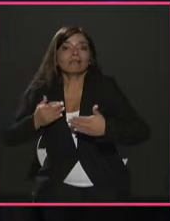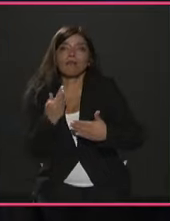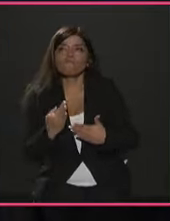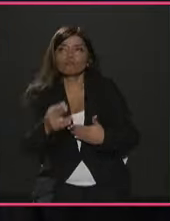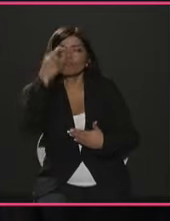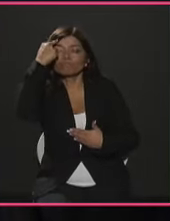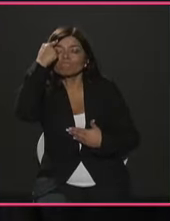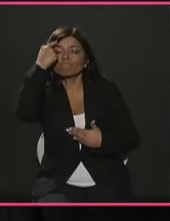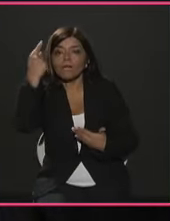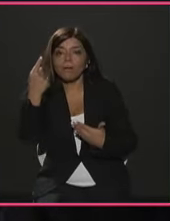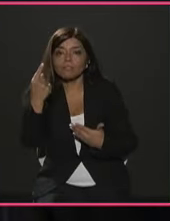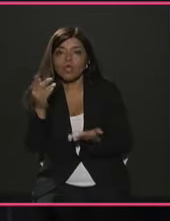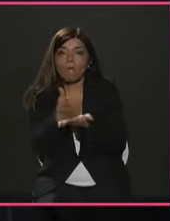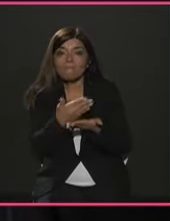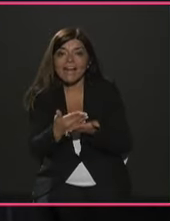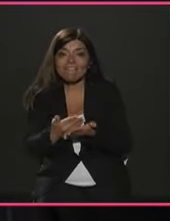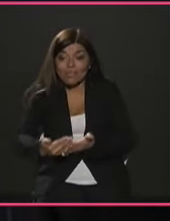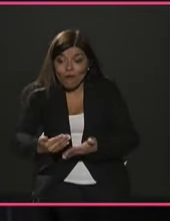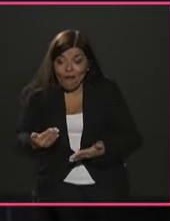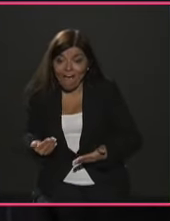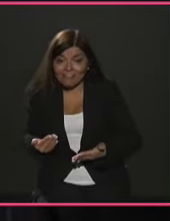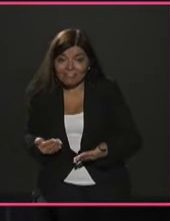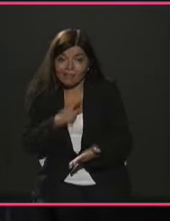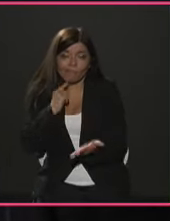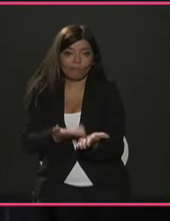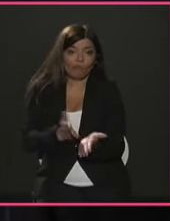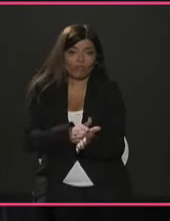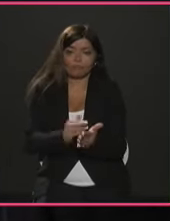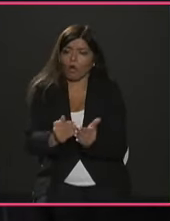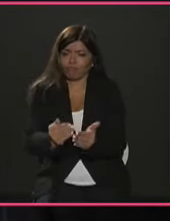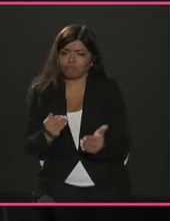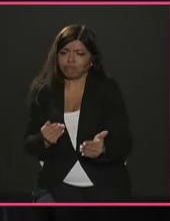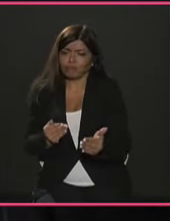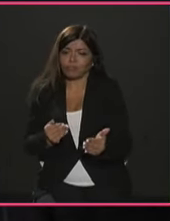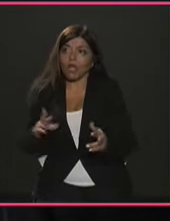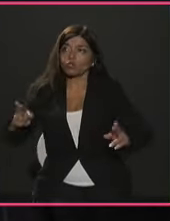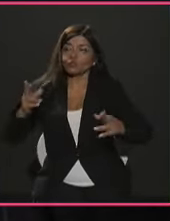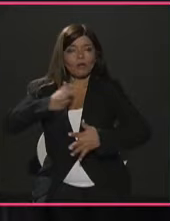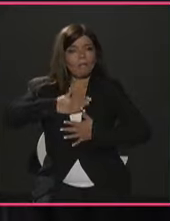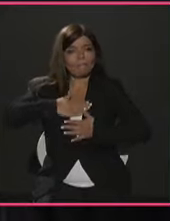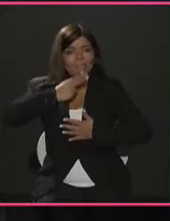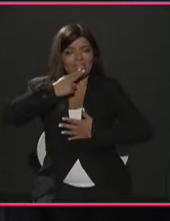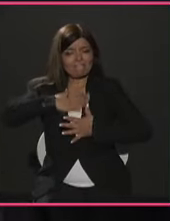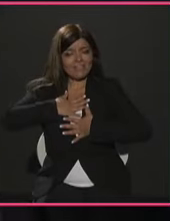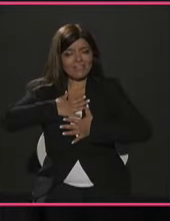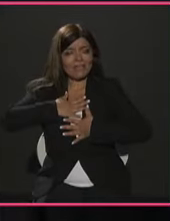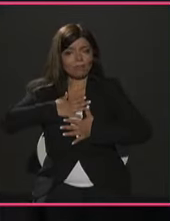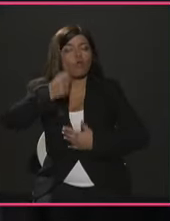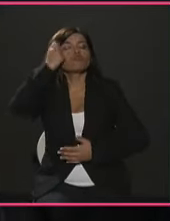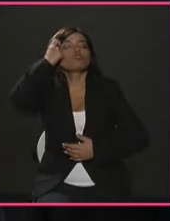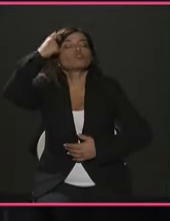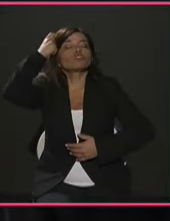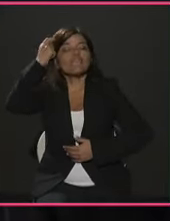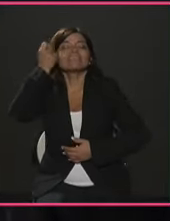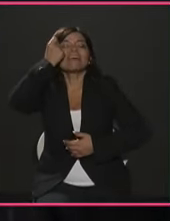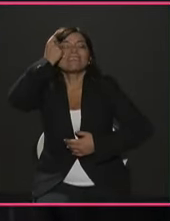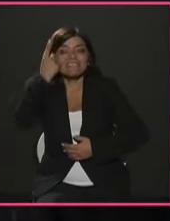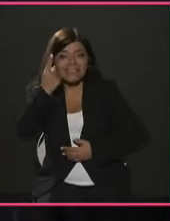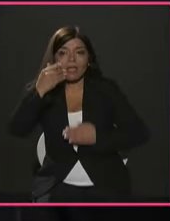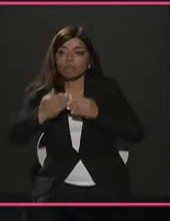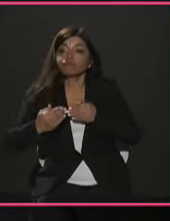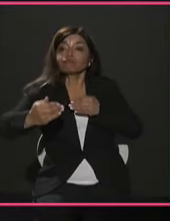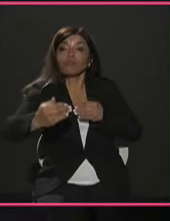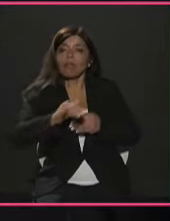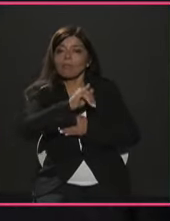y en consecuencia puede planificarse para construir su propio futuro porque es consciente de